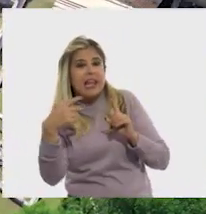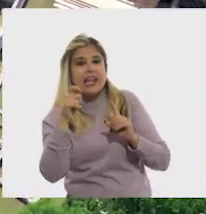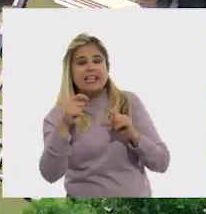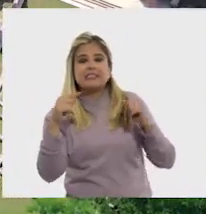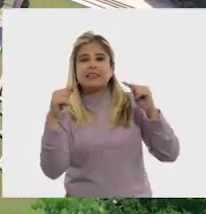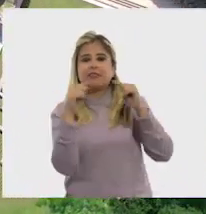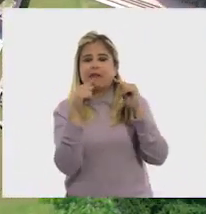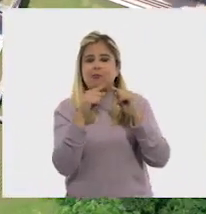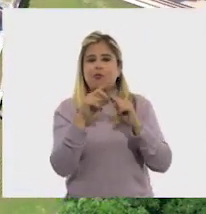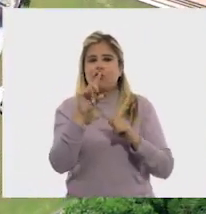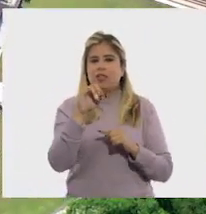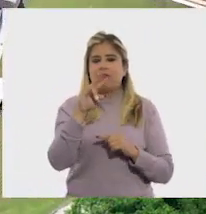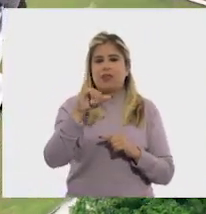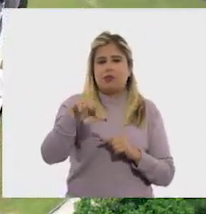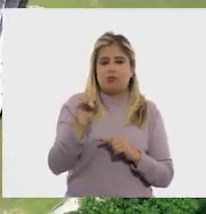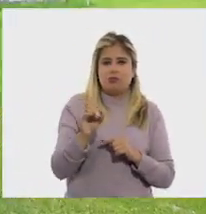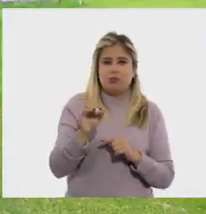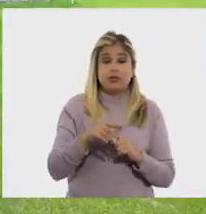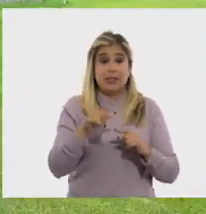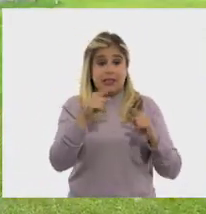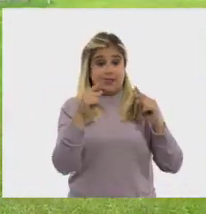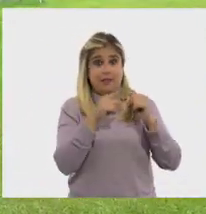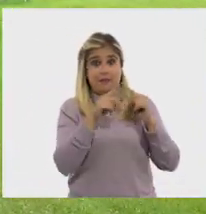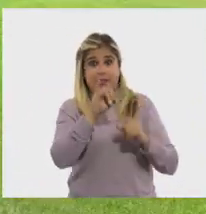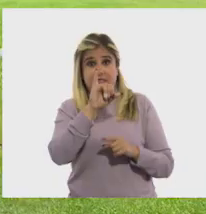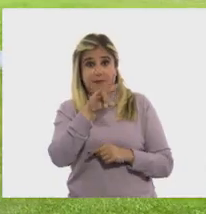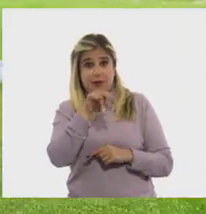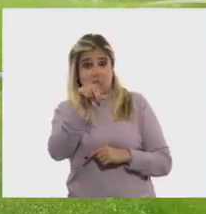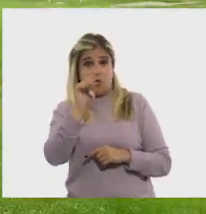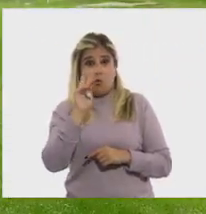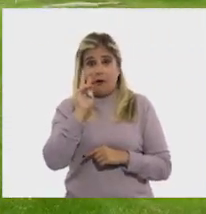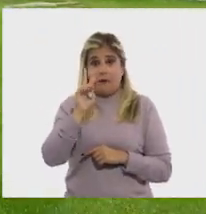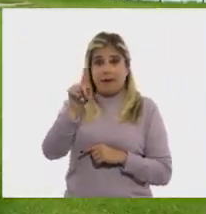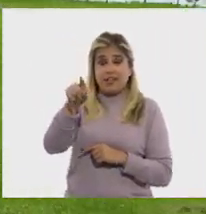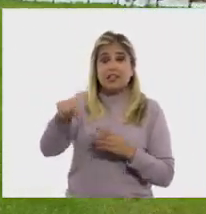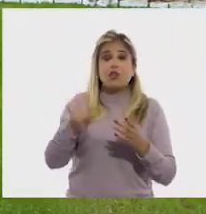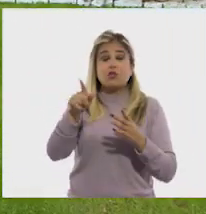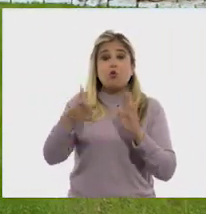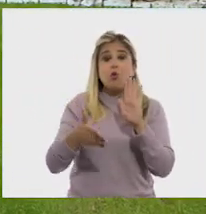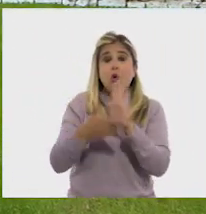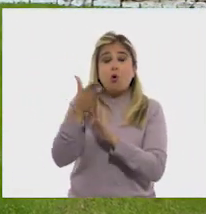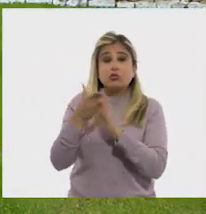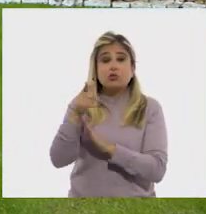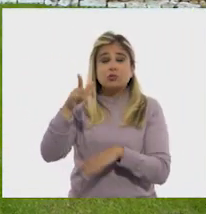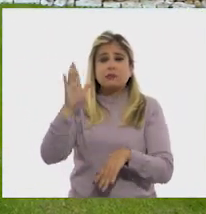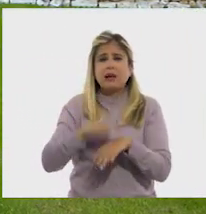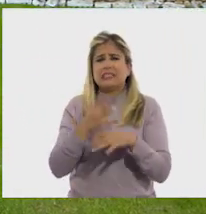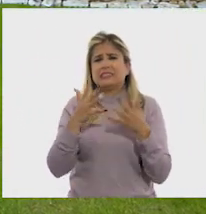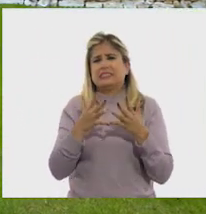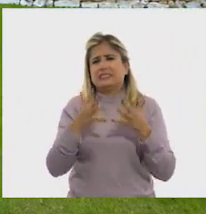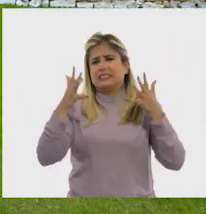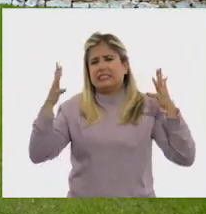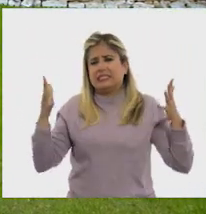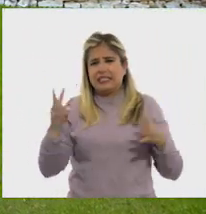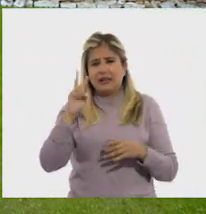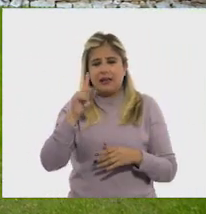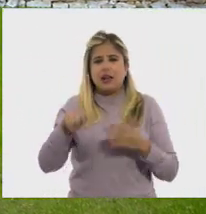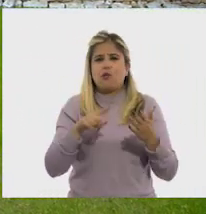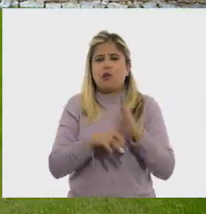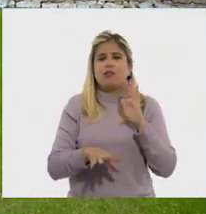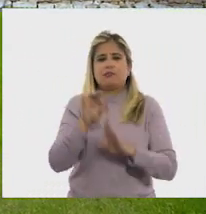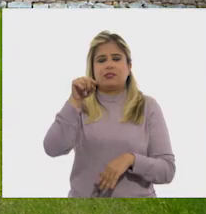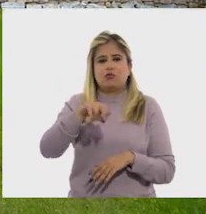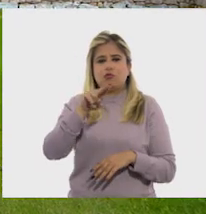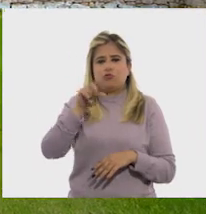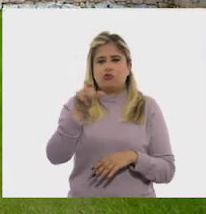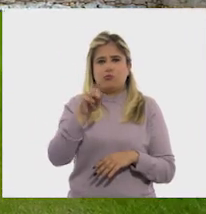del Adivino. El Templo del Adivino, como lo podemos observar, es una de las construcciones más grandes que se encuentran aquí en la zona arqueológica